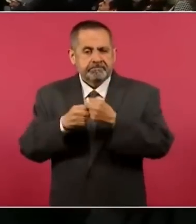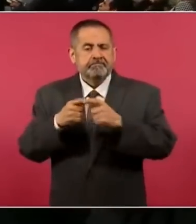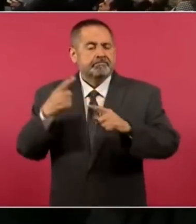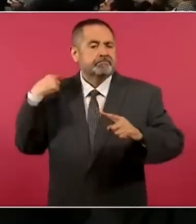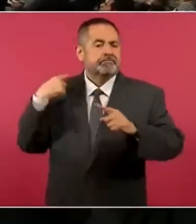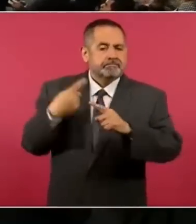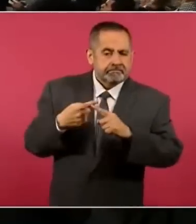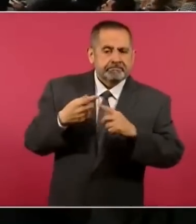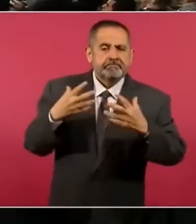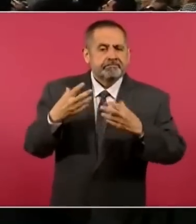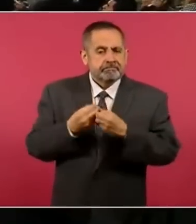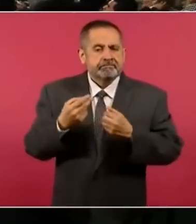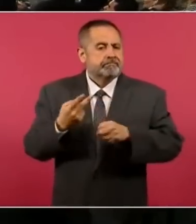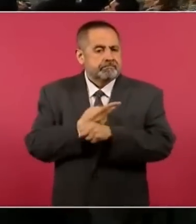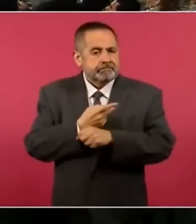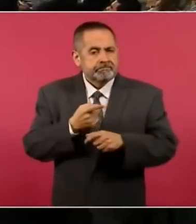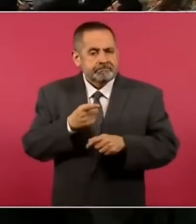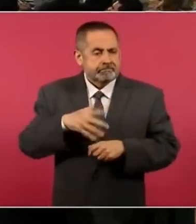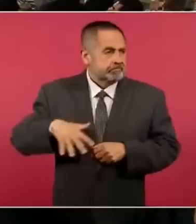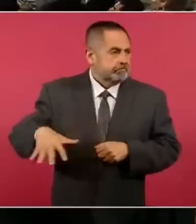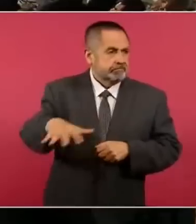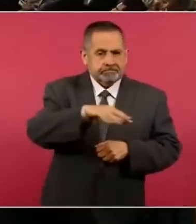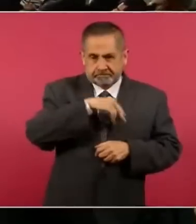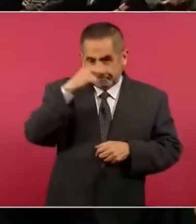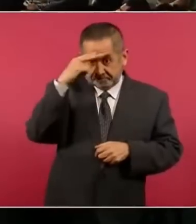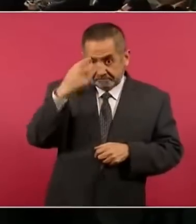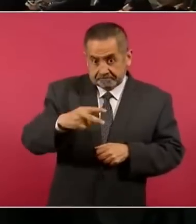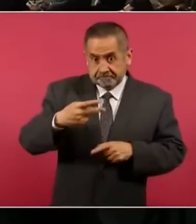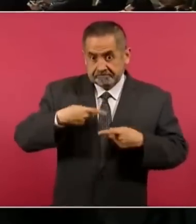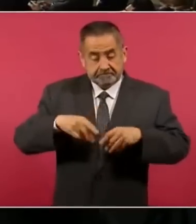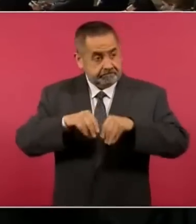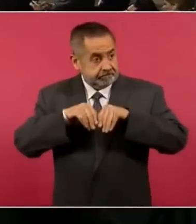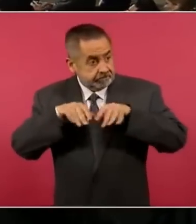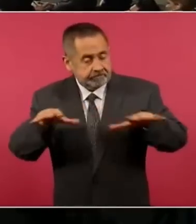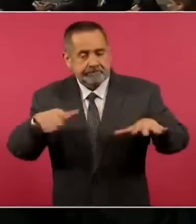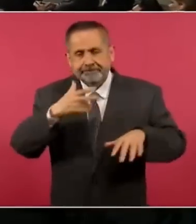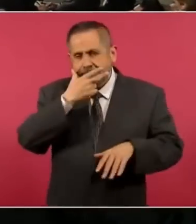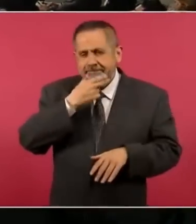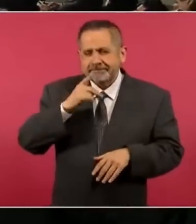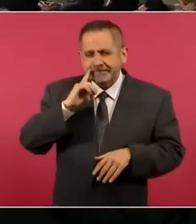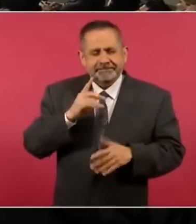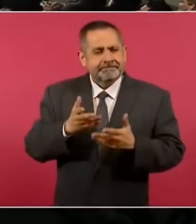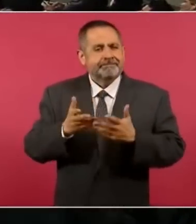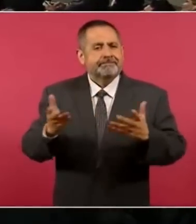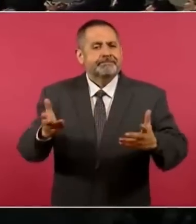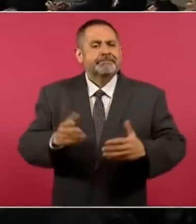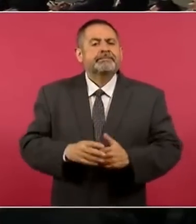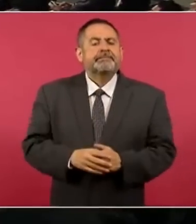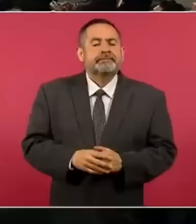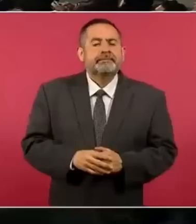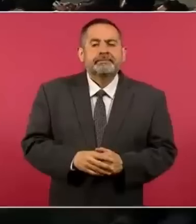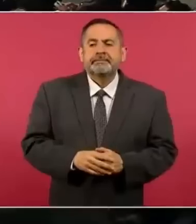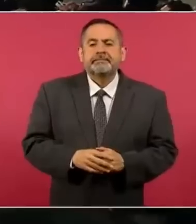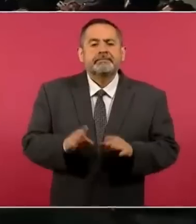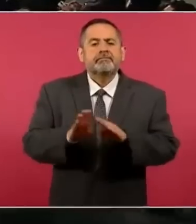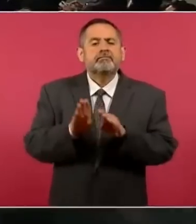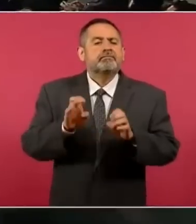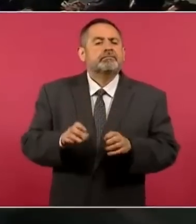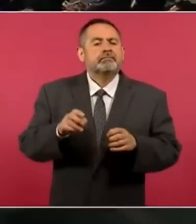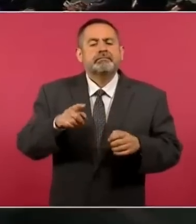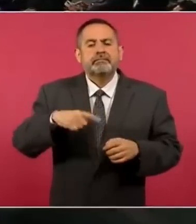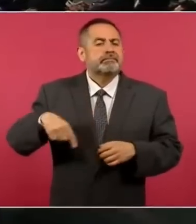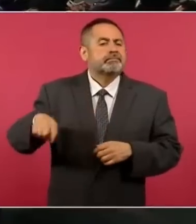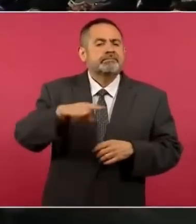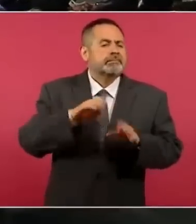para el conocimiento de todos los mexicanos, mujeres y hombres, de cómo estamos